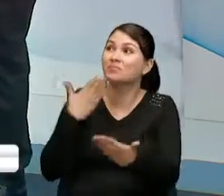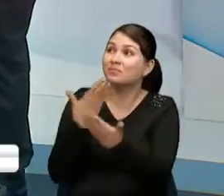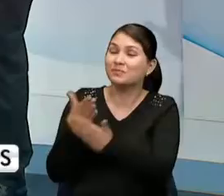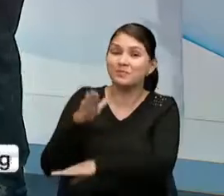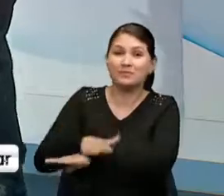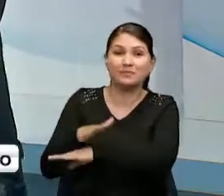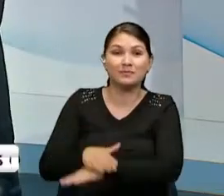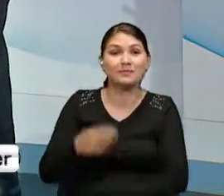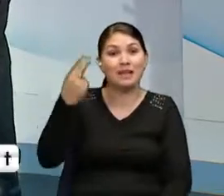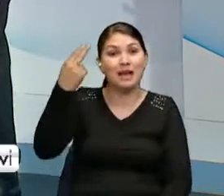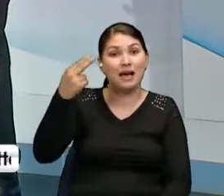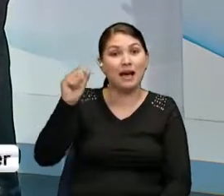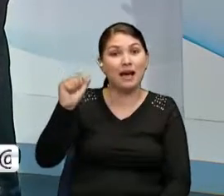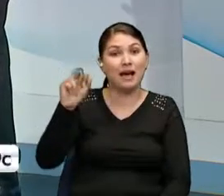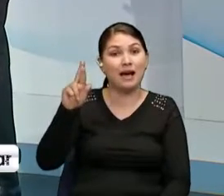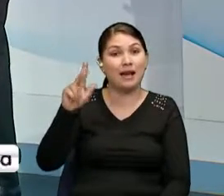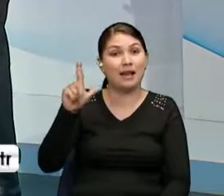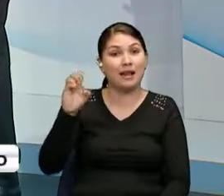tardes